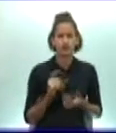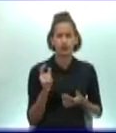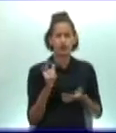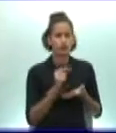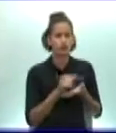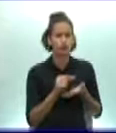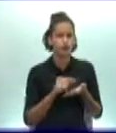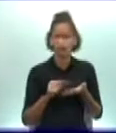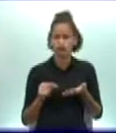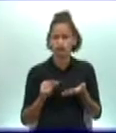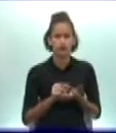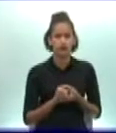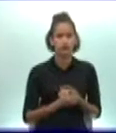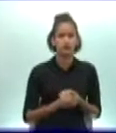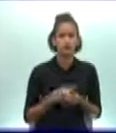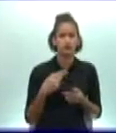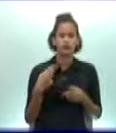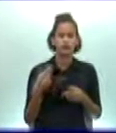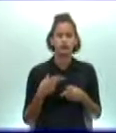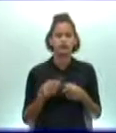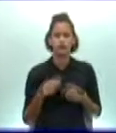llama a estos accidentes.